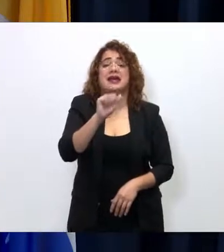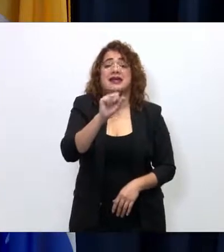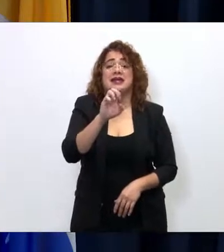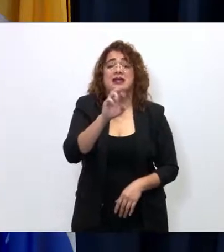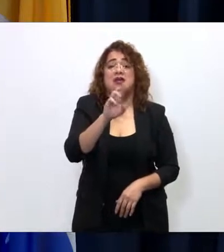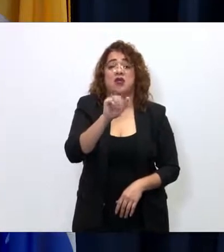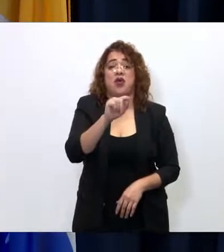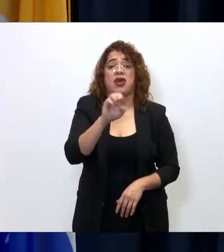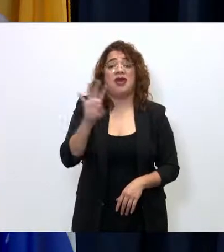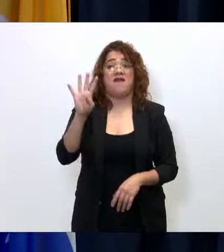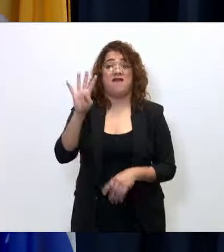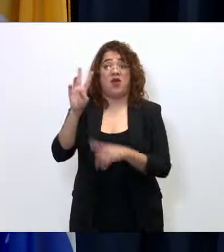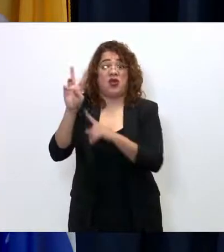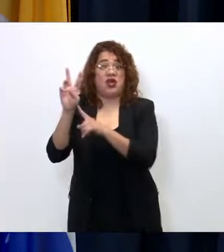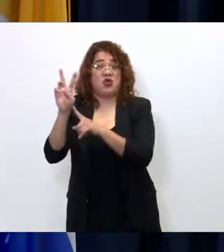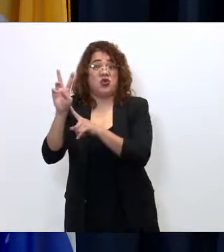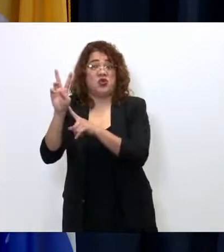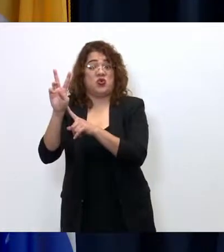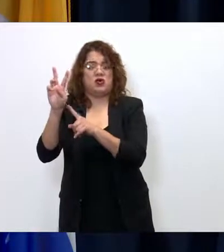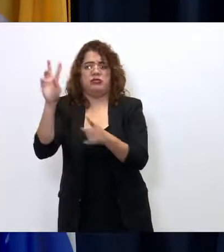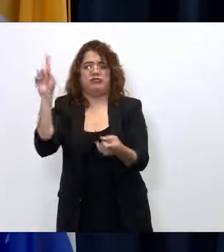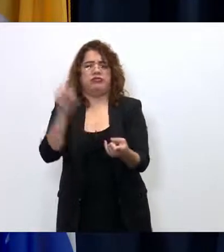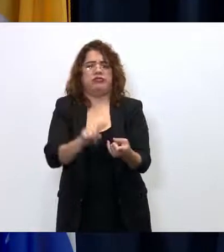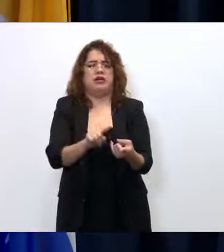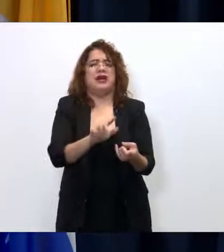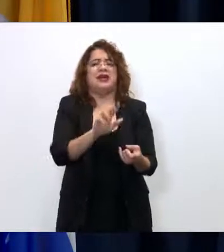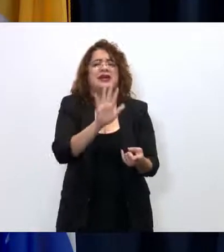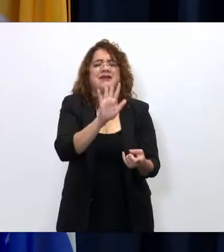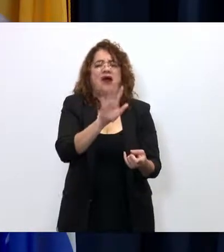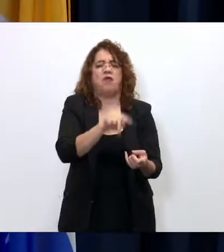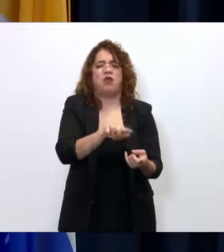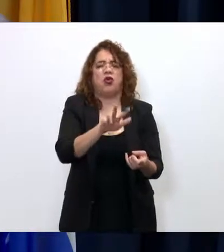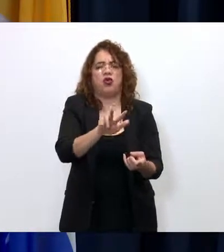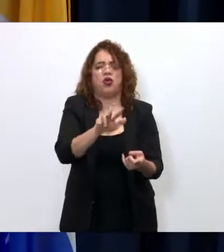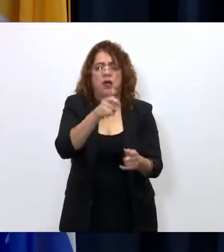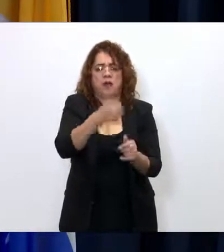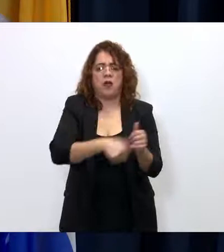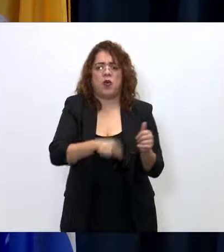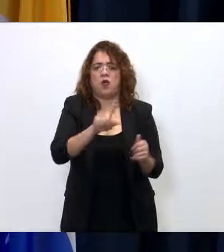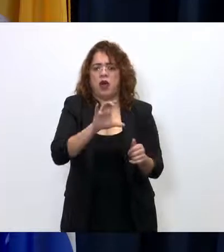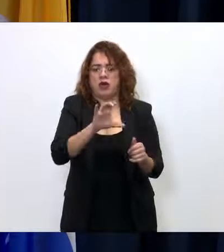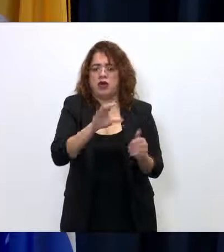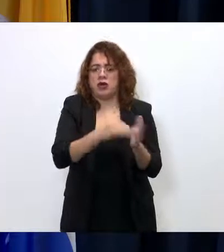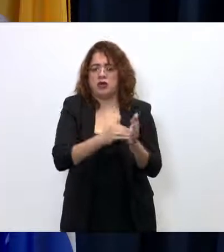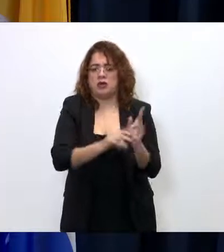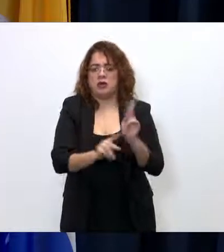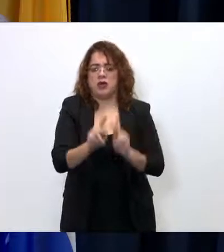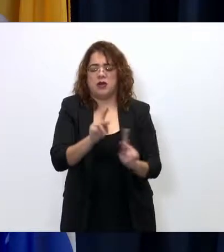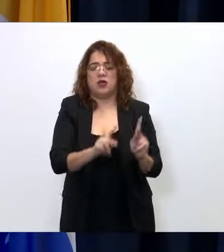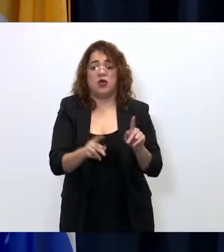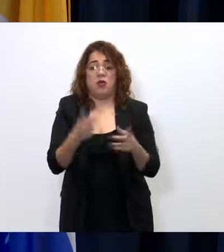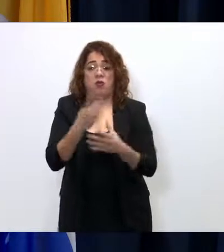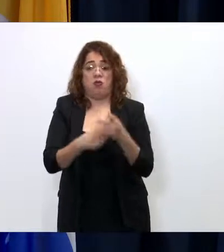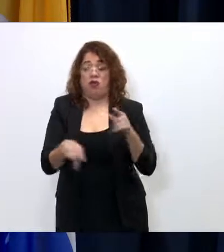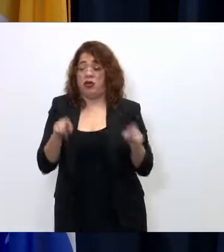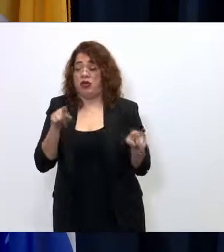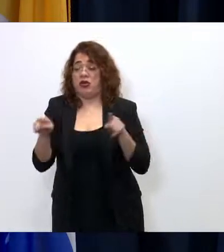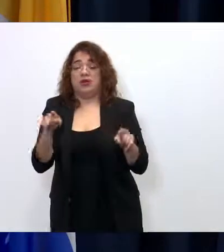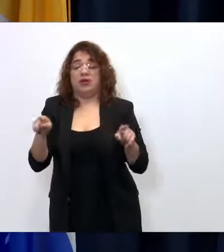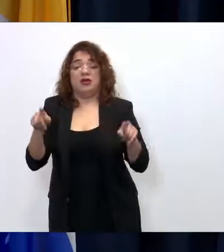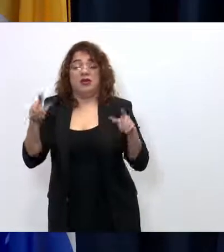de 42 a 5.3. Ambas tasas son una realidad incluso más